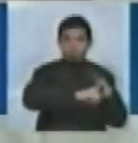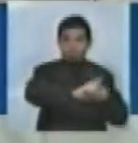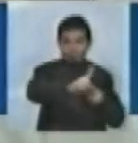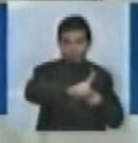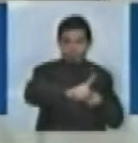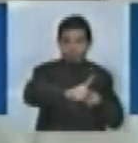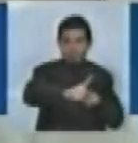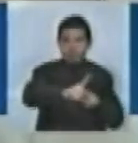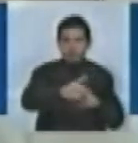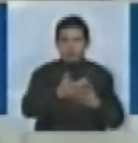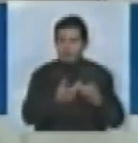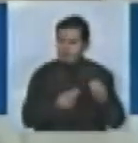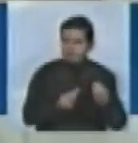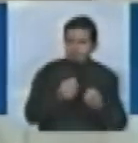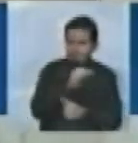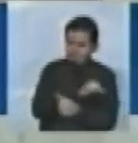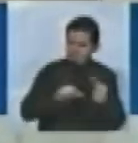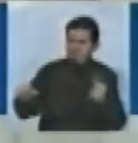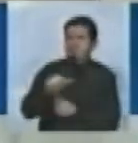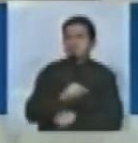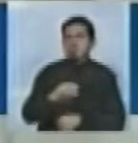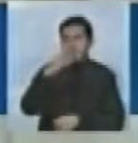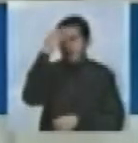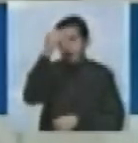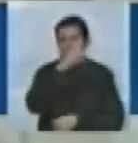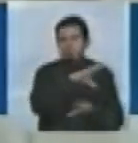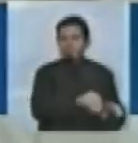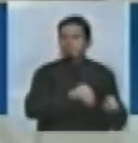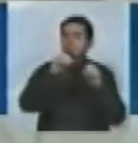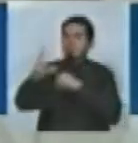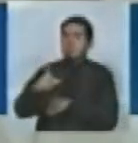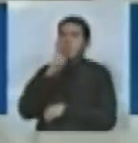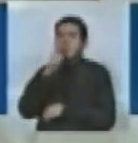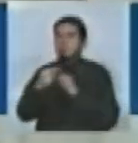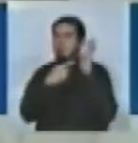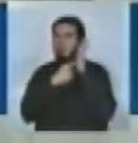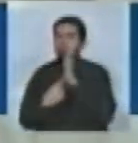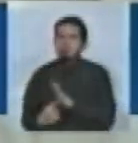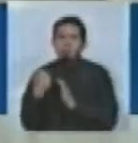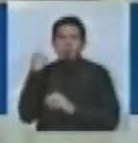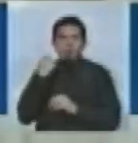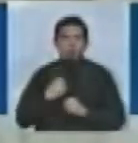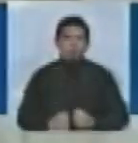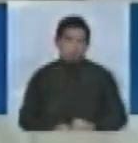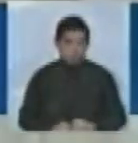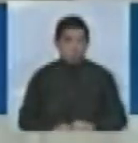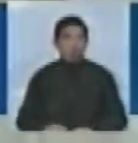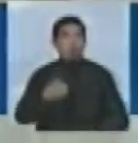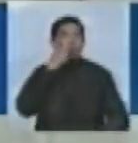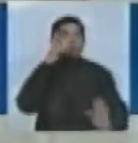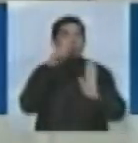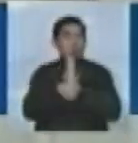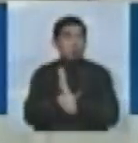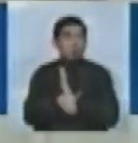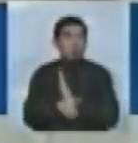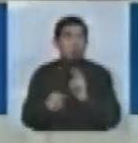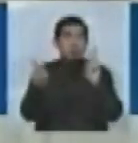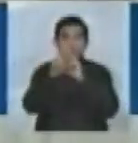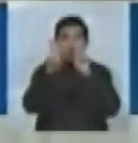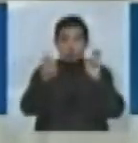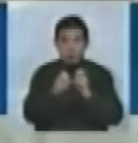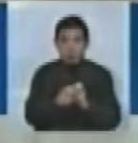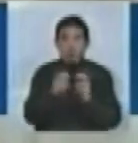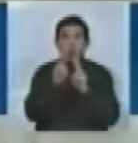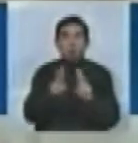este ensañamiento y para esta violación de sus derechos humanos fundamentales. Y estamos denunciando este particular a